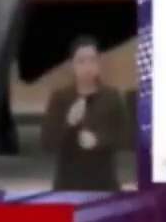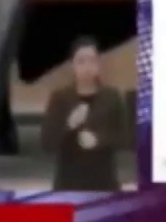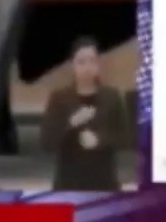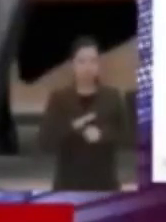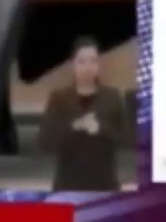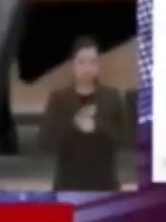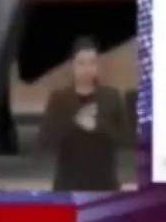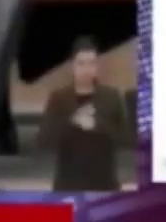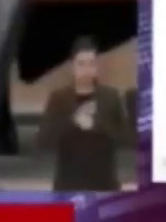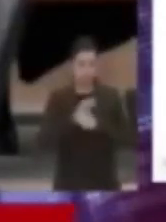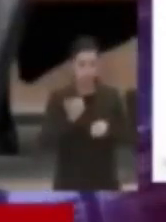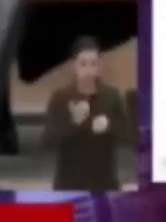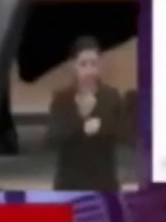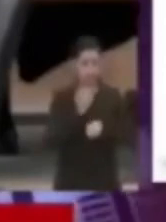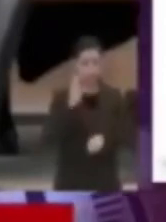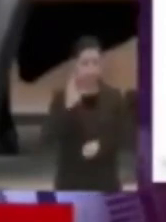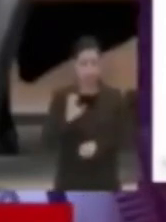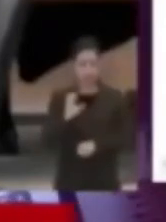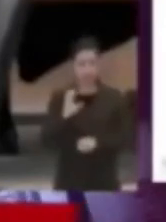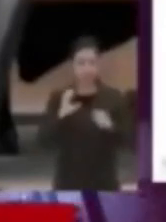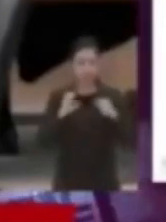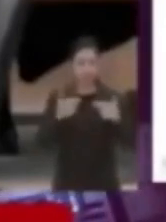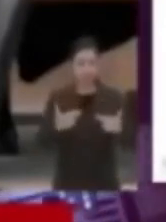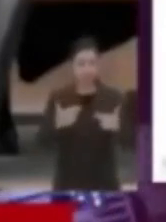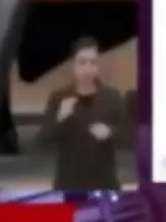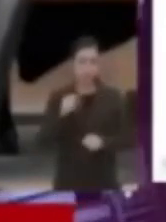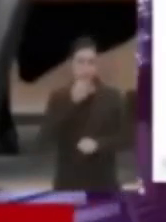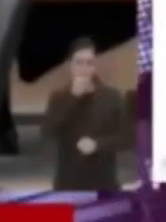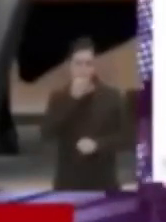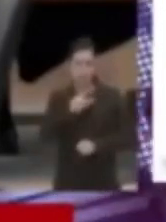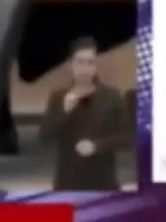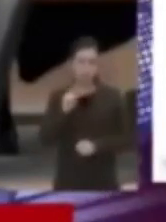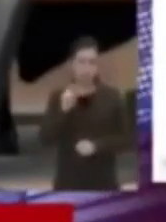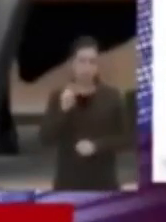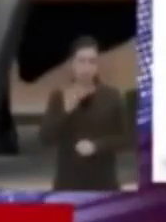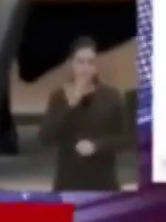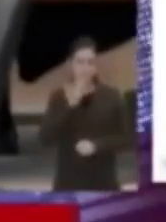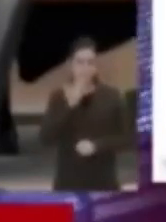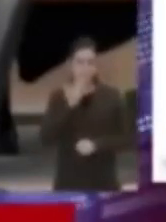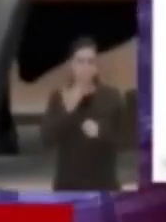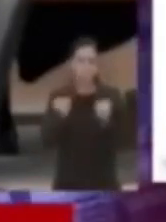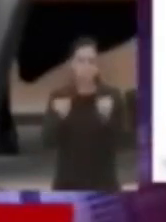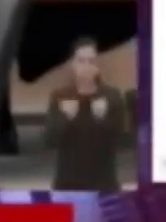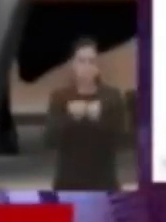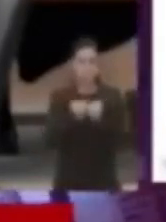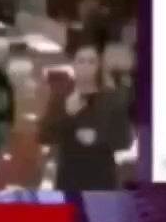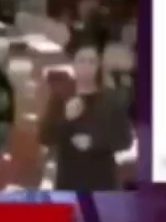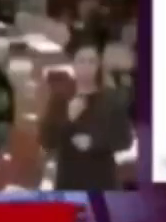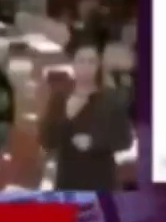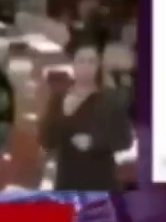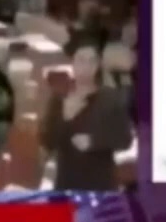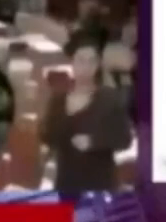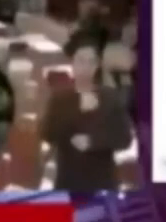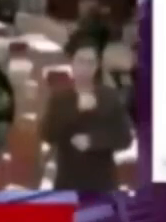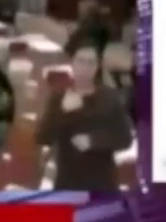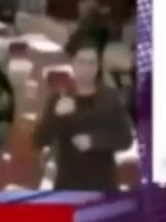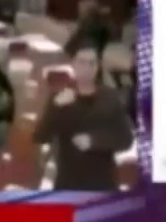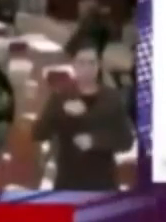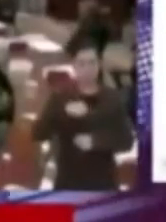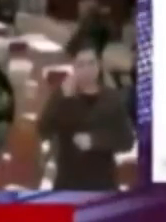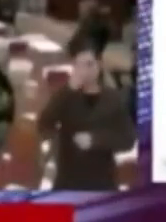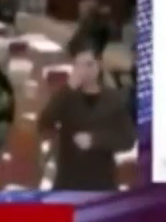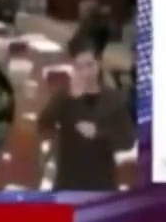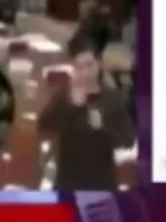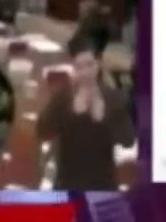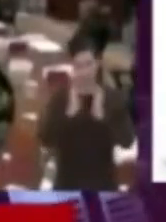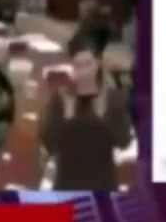y mucho menos con esta dirigencia y con esta estrategia. Pero por supuesto, al contrario, nosotros decimos el tiempo nos está dando la razón.